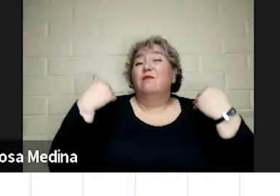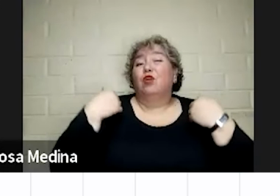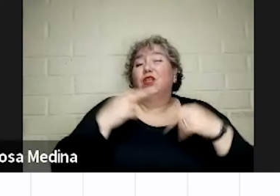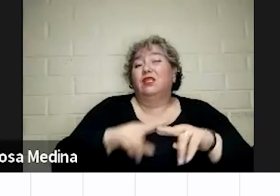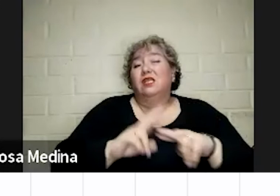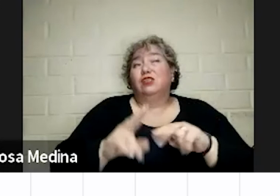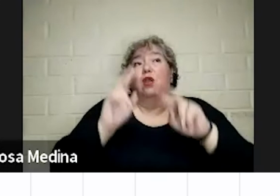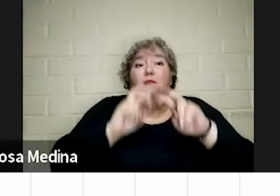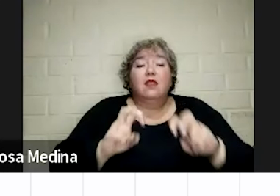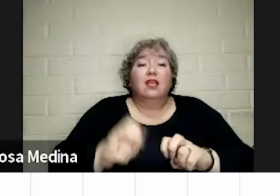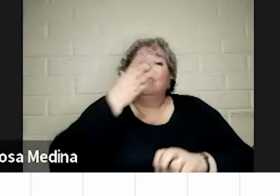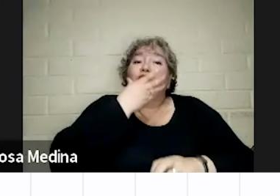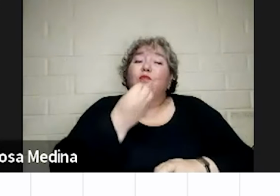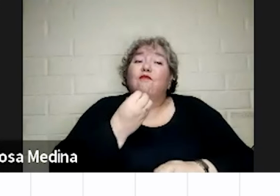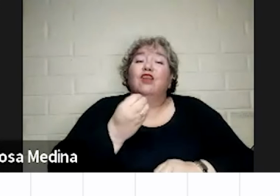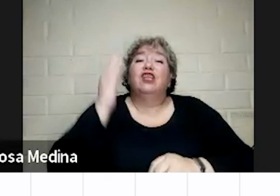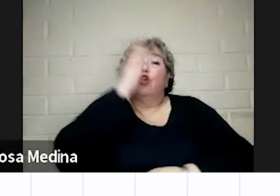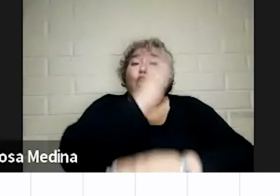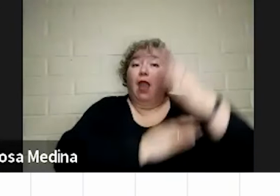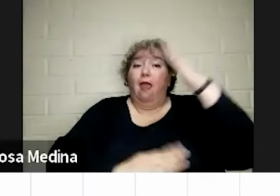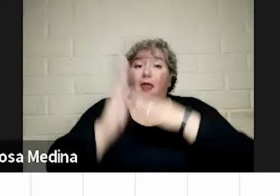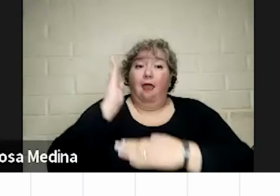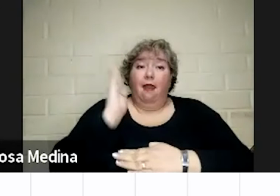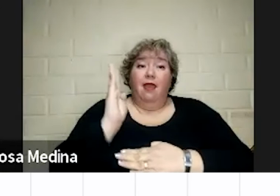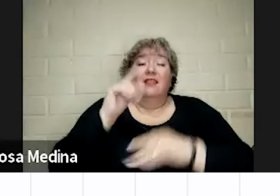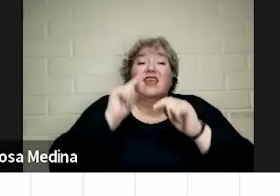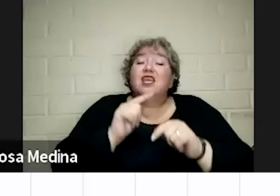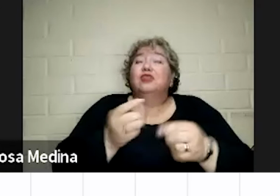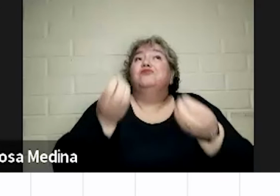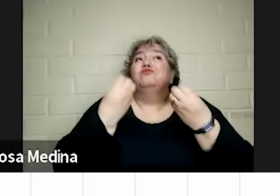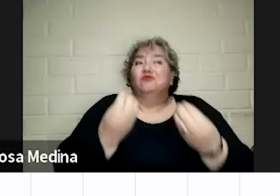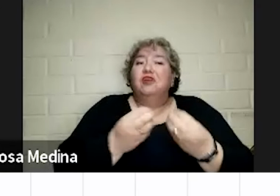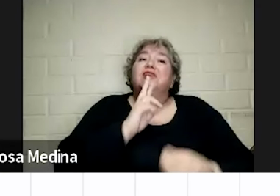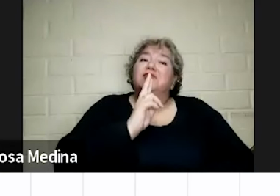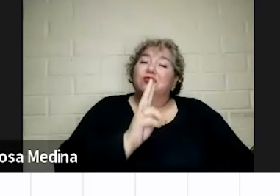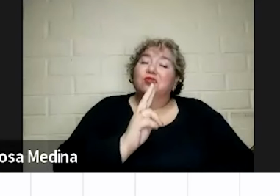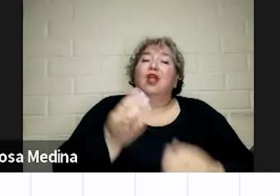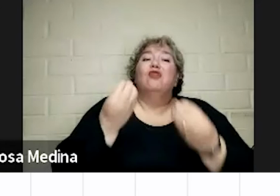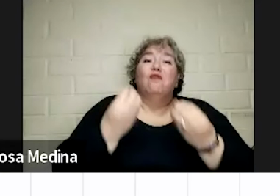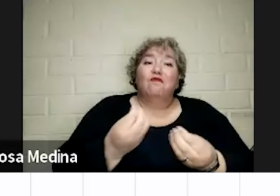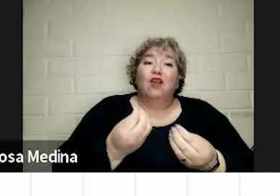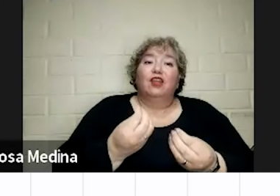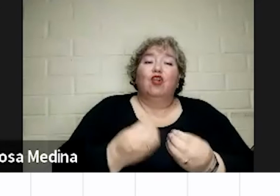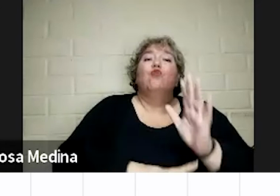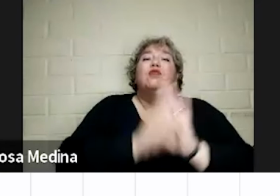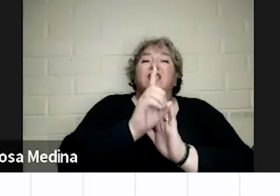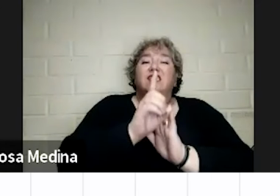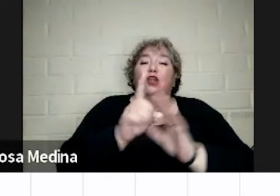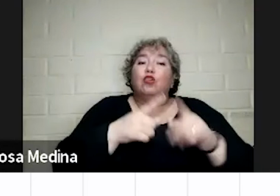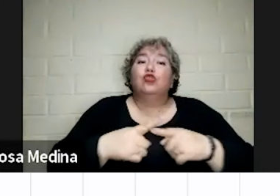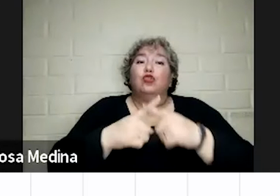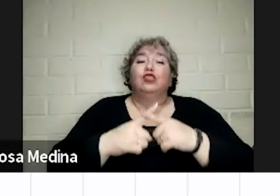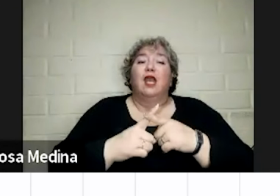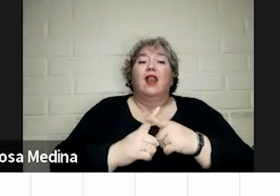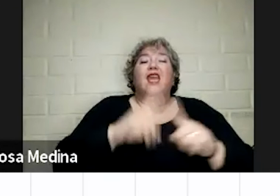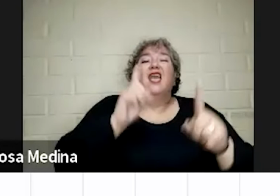una vez súper bonita como con el karate, y el karate tuvo buenos resultados o buen impacto en lo que es el desarrollo de funciones ejecutivas en un grupo de